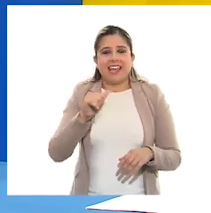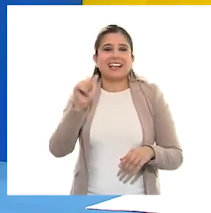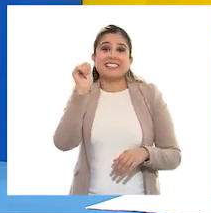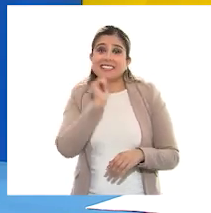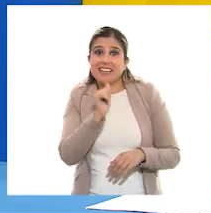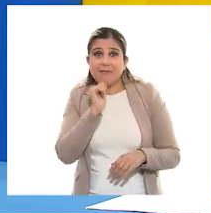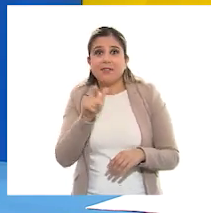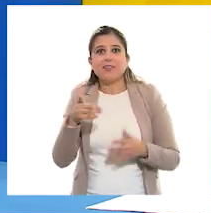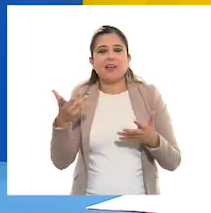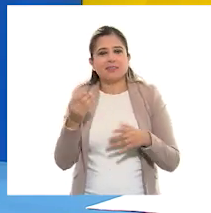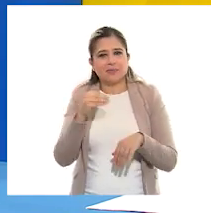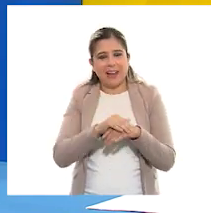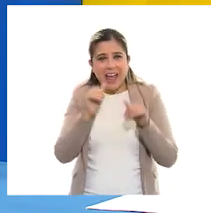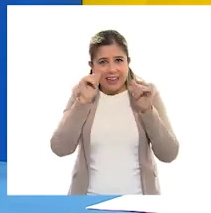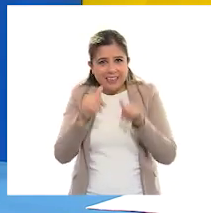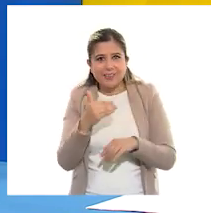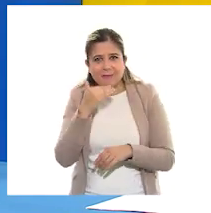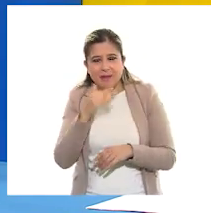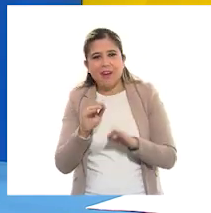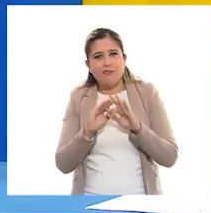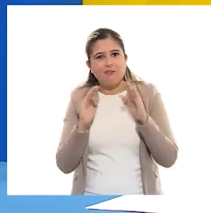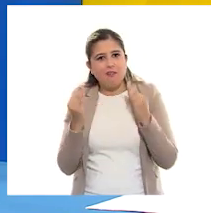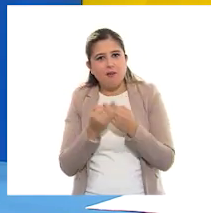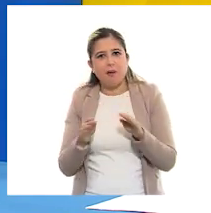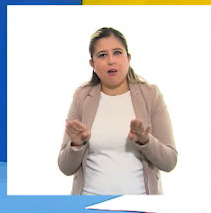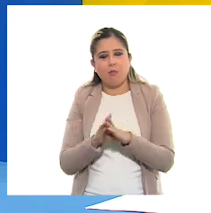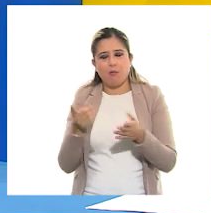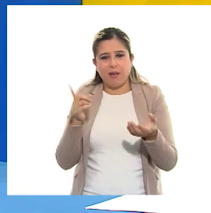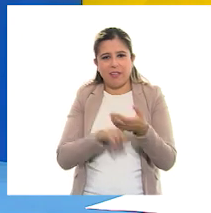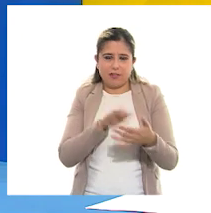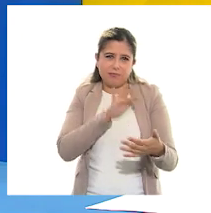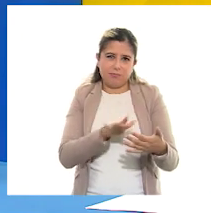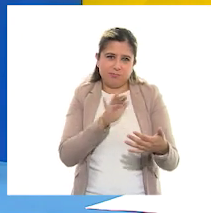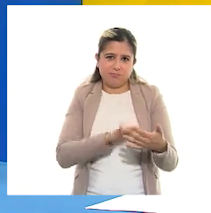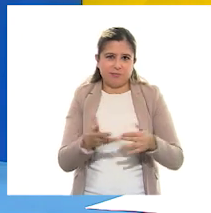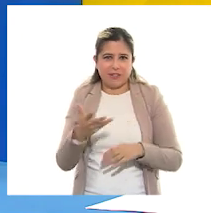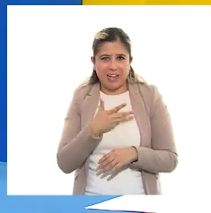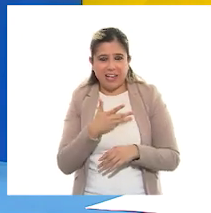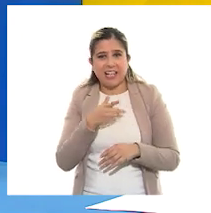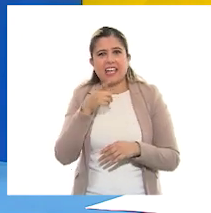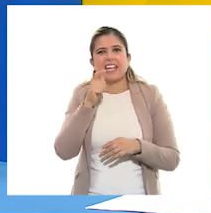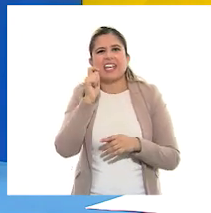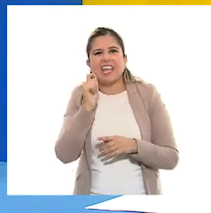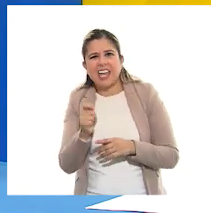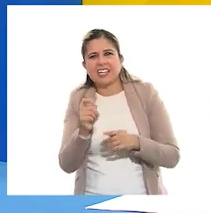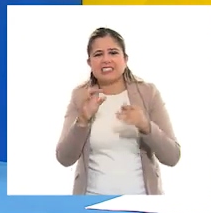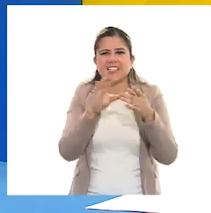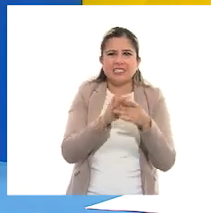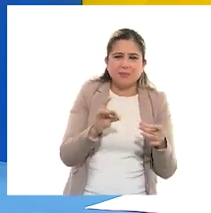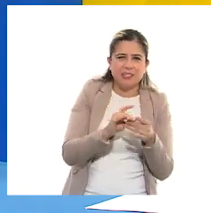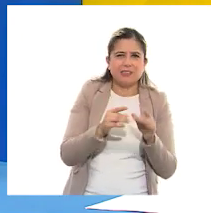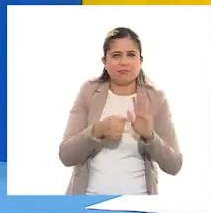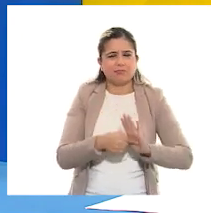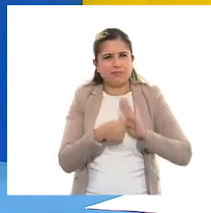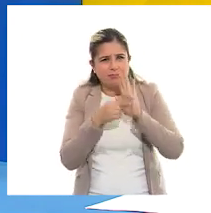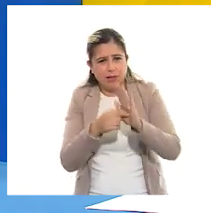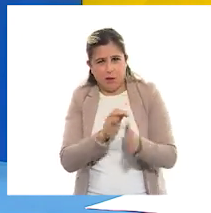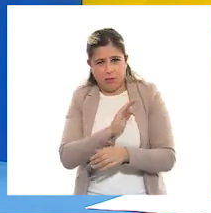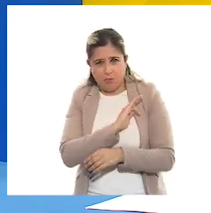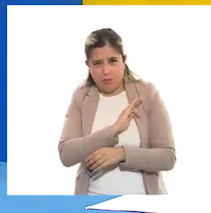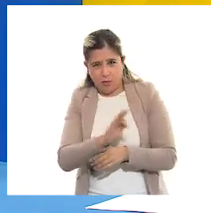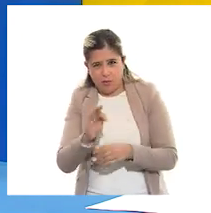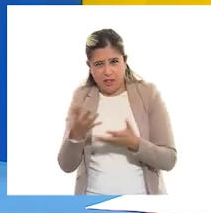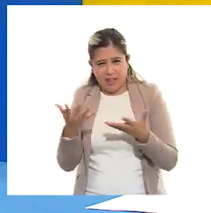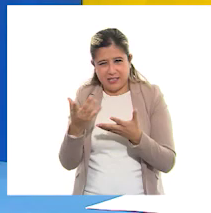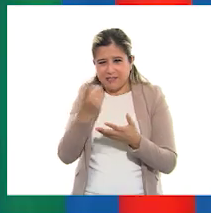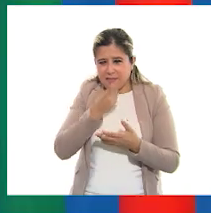has puesto mucha atención a la forma y contenido del texto. ¿Esto que dices que expresa el lector, podrías decirlo